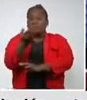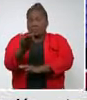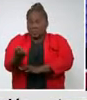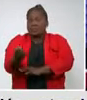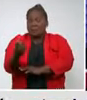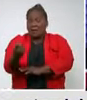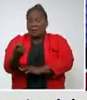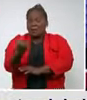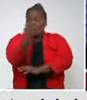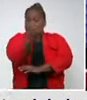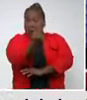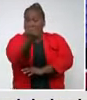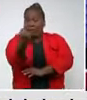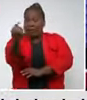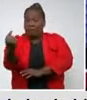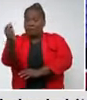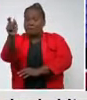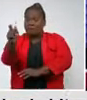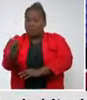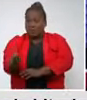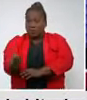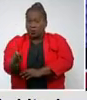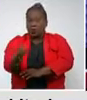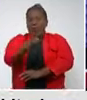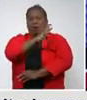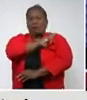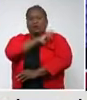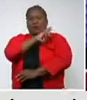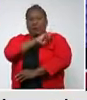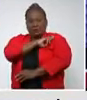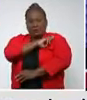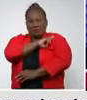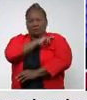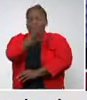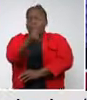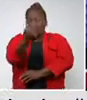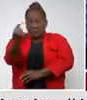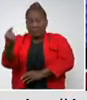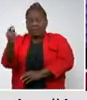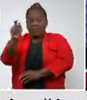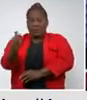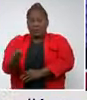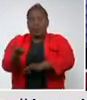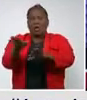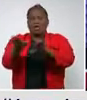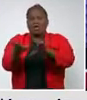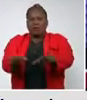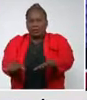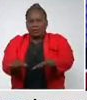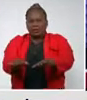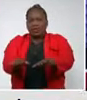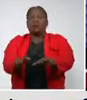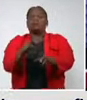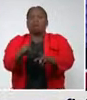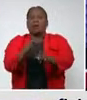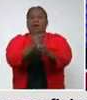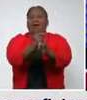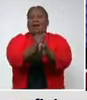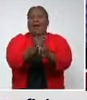persona sea autorresponsable y evite el contagio de la enfermedad,